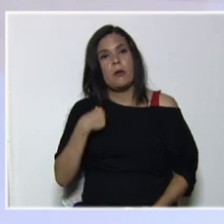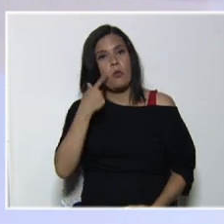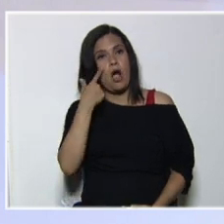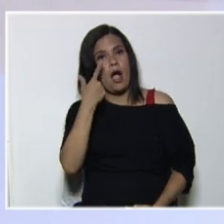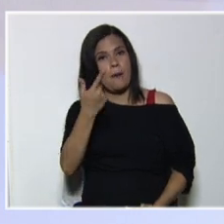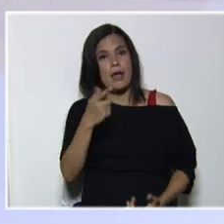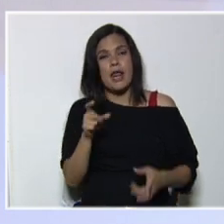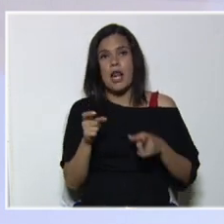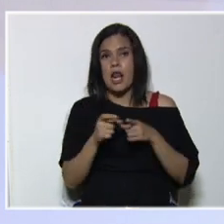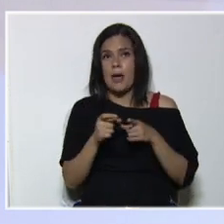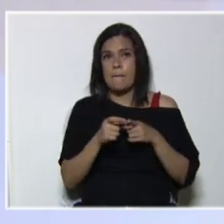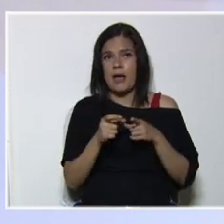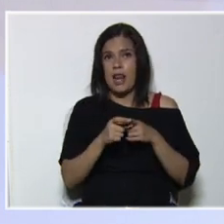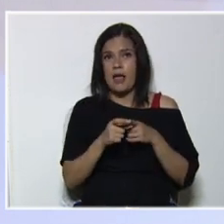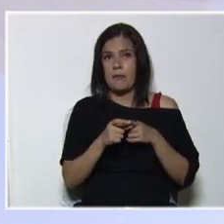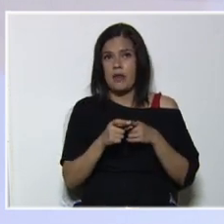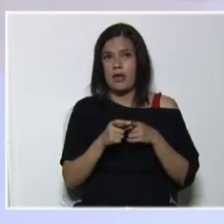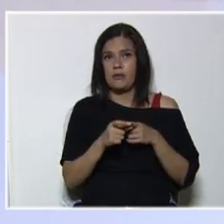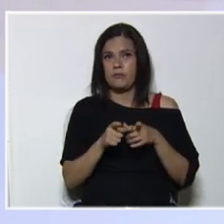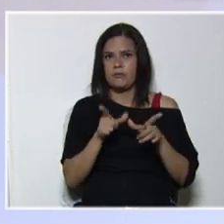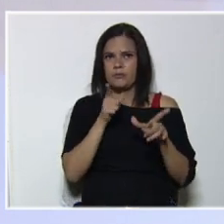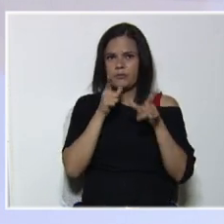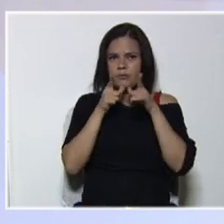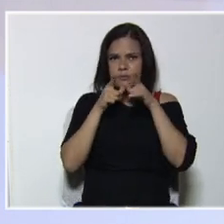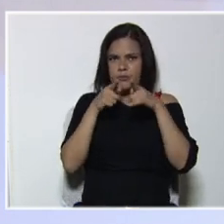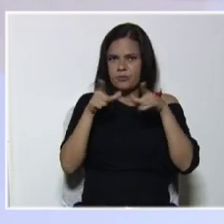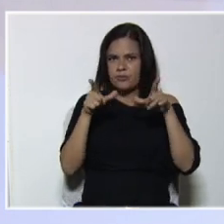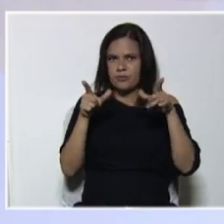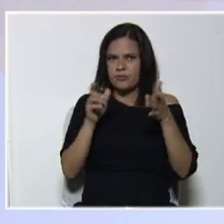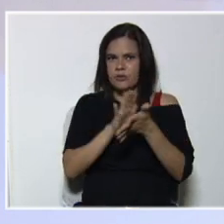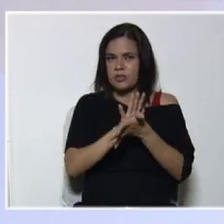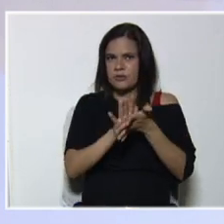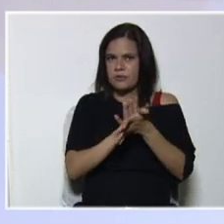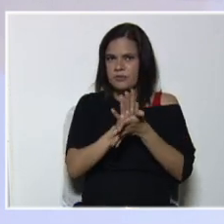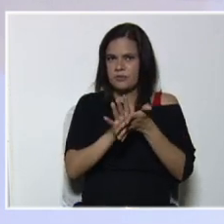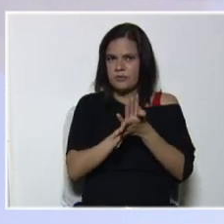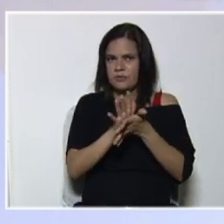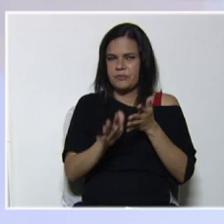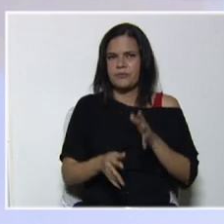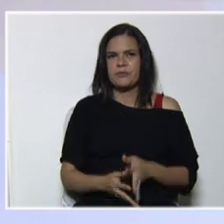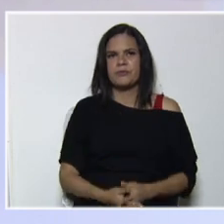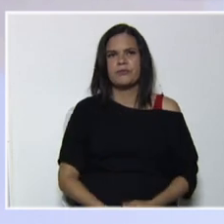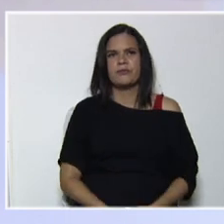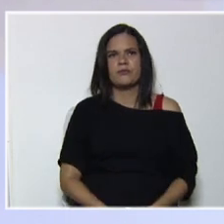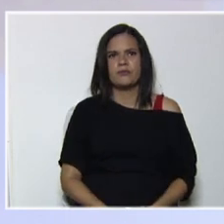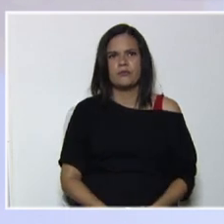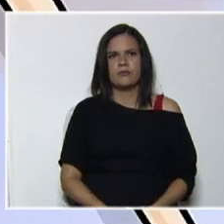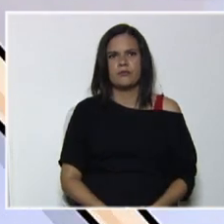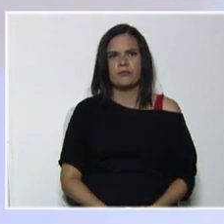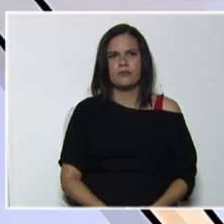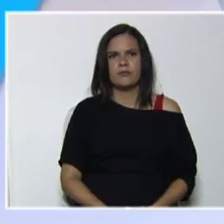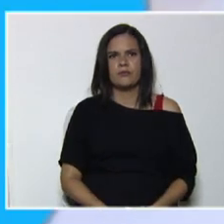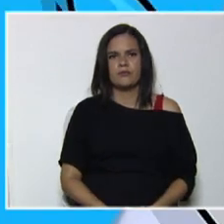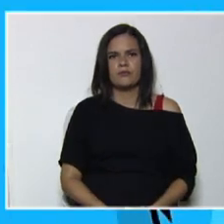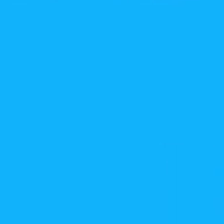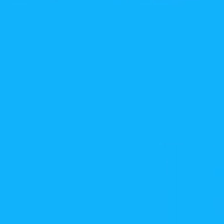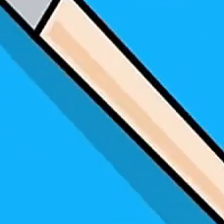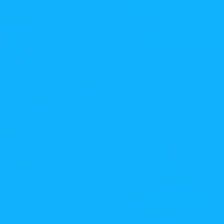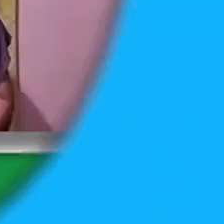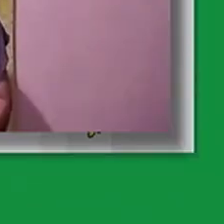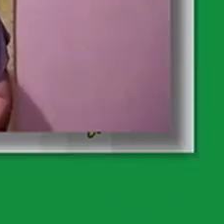palabras claves en el día de hoy de por parte de la profe Yolibel Aponte en lo que corresponde a lengua de señas venezolana.